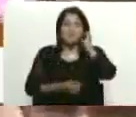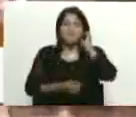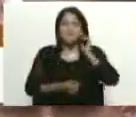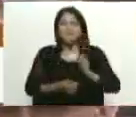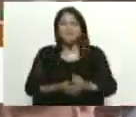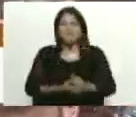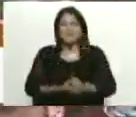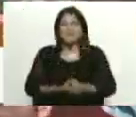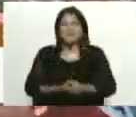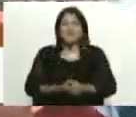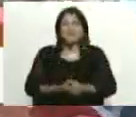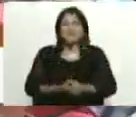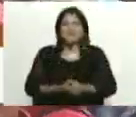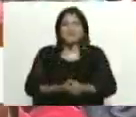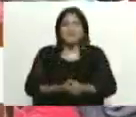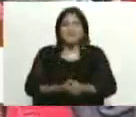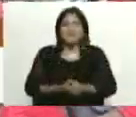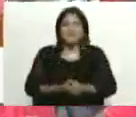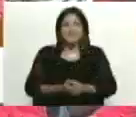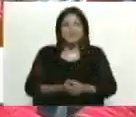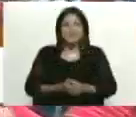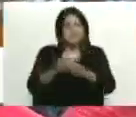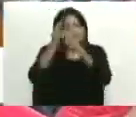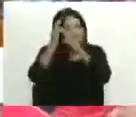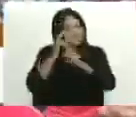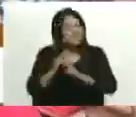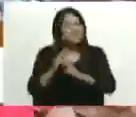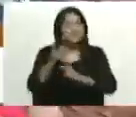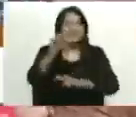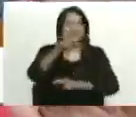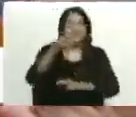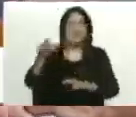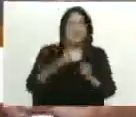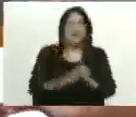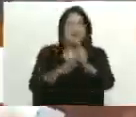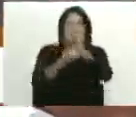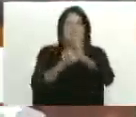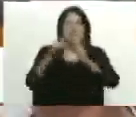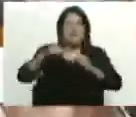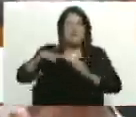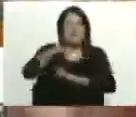Aquí le hacemos un reconocimiento al liderazgo de Araure.